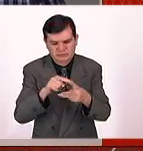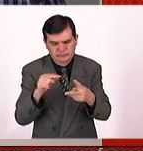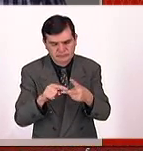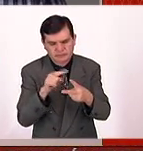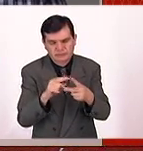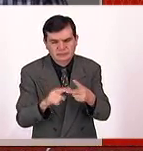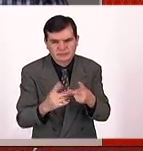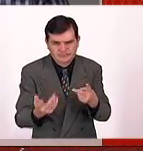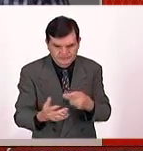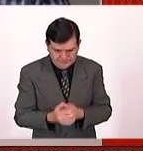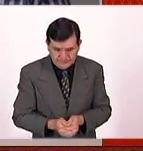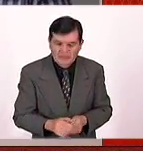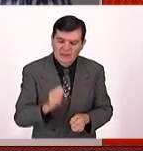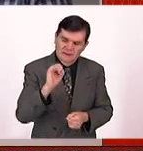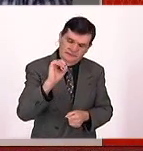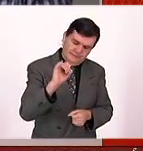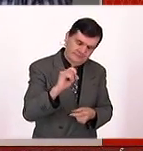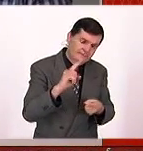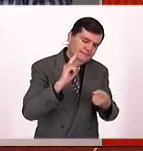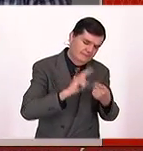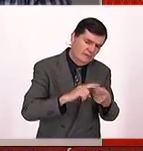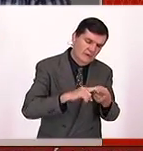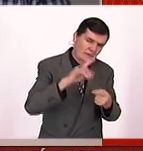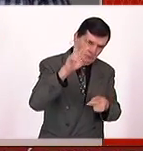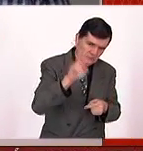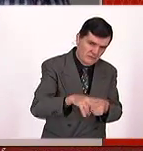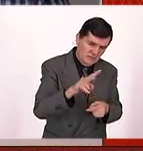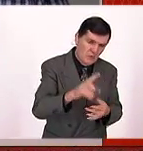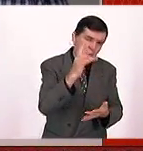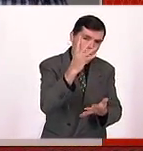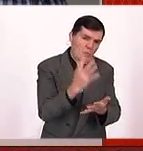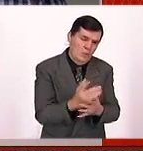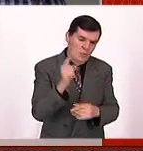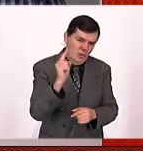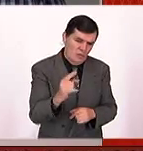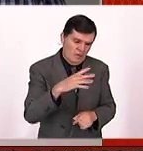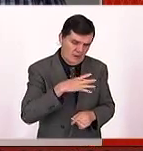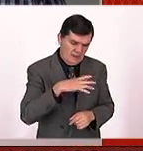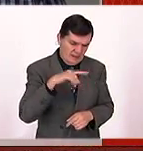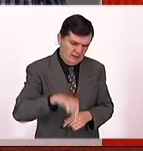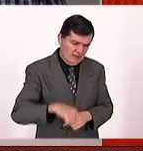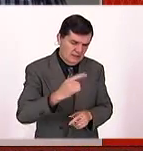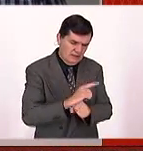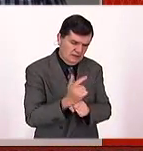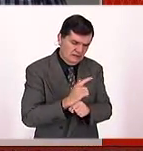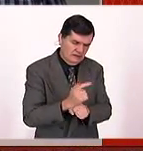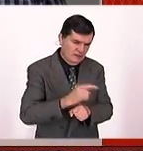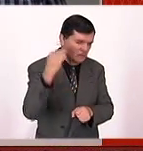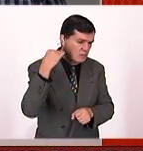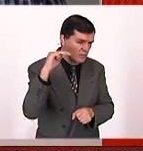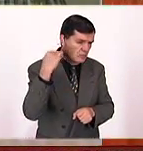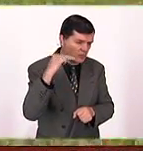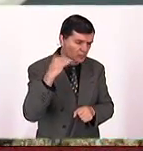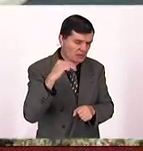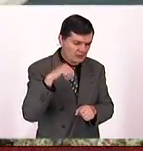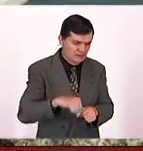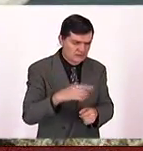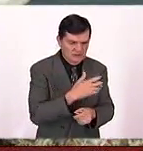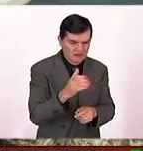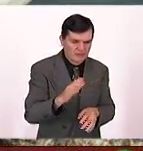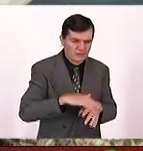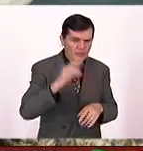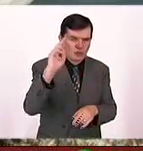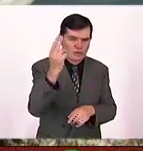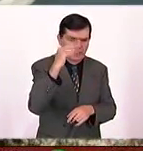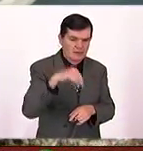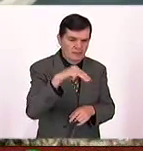carrera? Sí, efectivamente, únicamente se imparte hoy en día la licenciatura en Ecología acá en el campus que